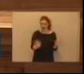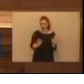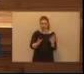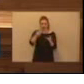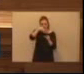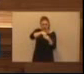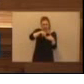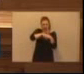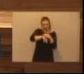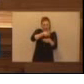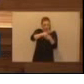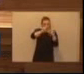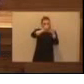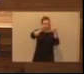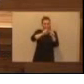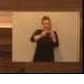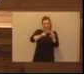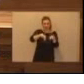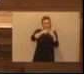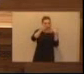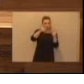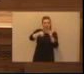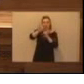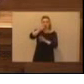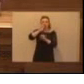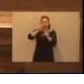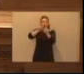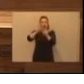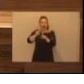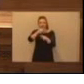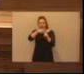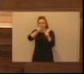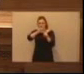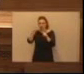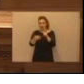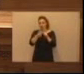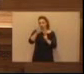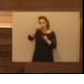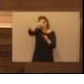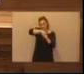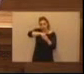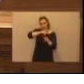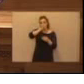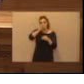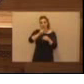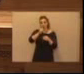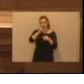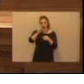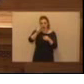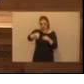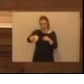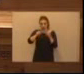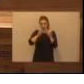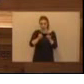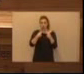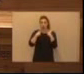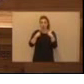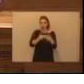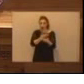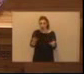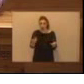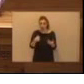gestión de distintas empresas públicas y organismos, entre ellos en la Zalia. Esto, señorías, ya es un adelanto